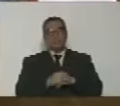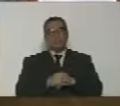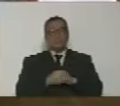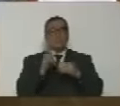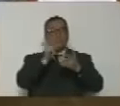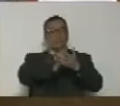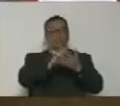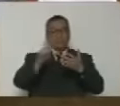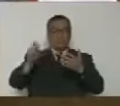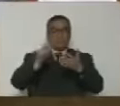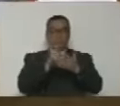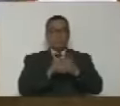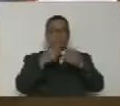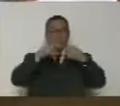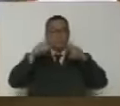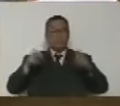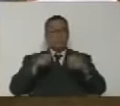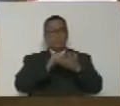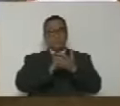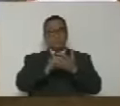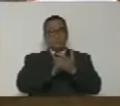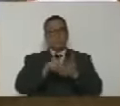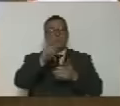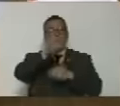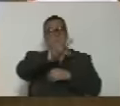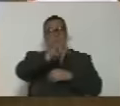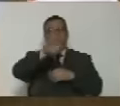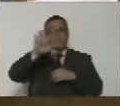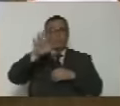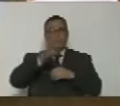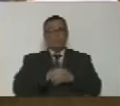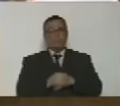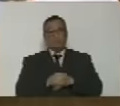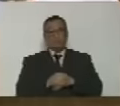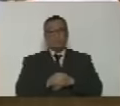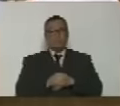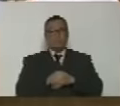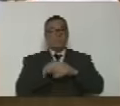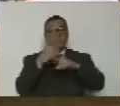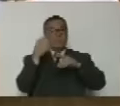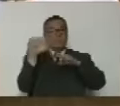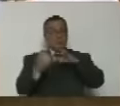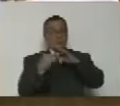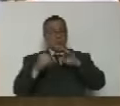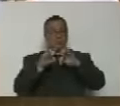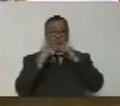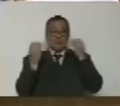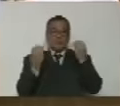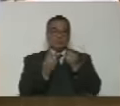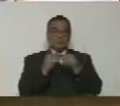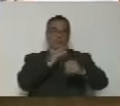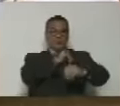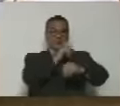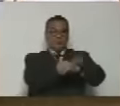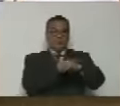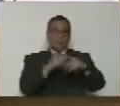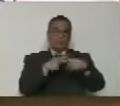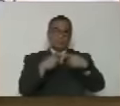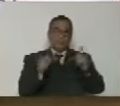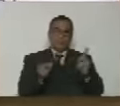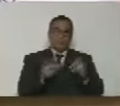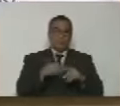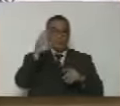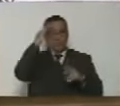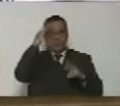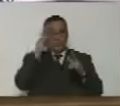quedando redactado en los siguientes términos. Artículo 35. Las instancias y organizaciones del poder popular,